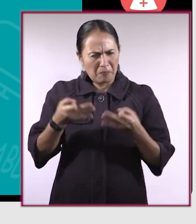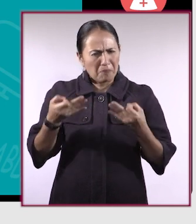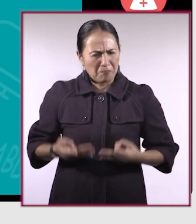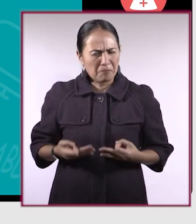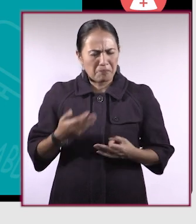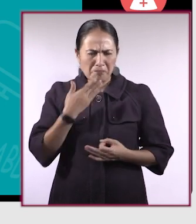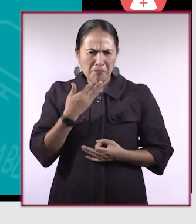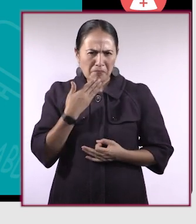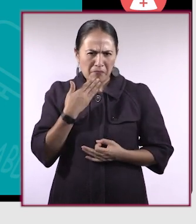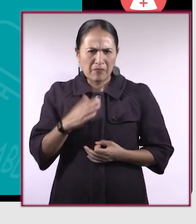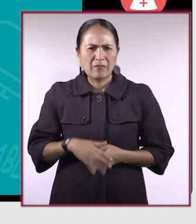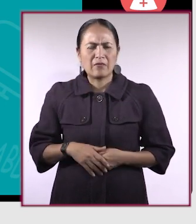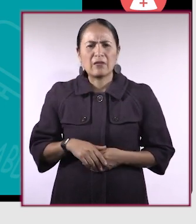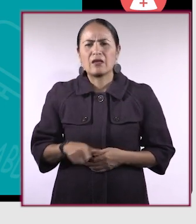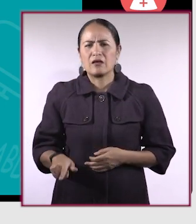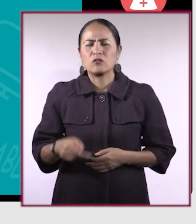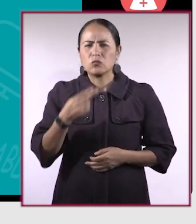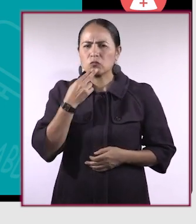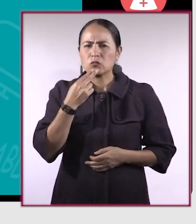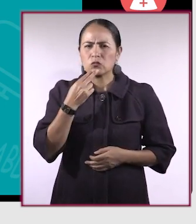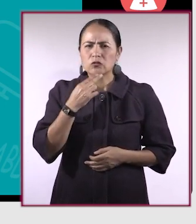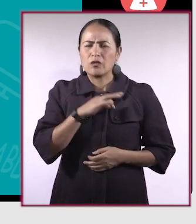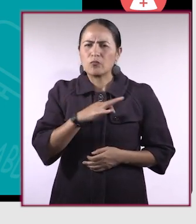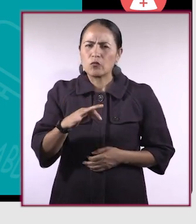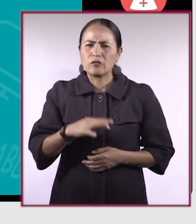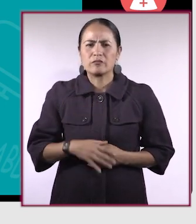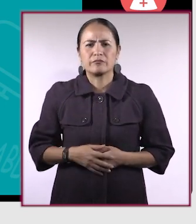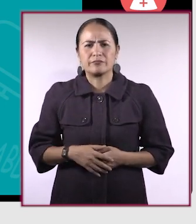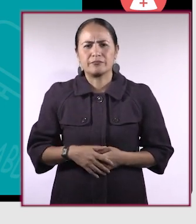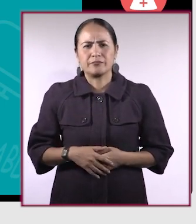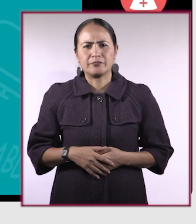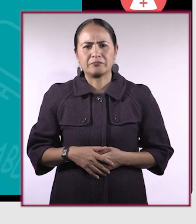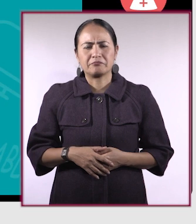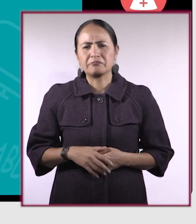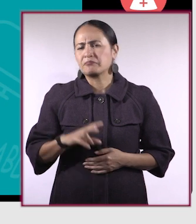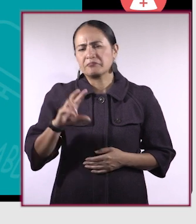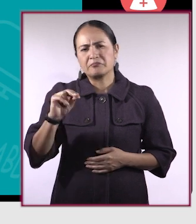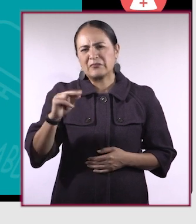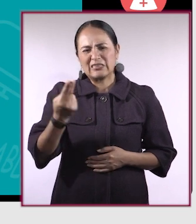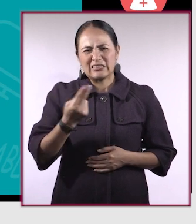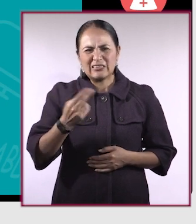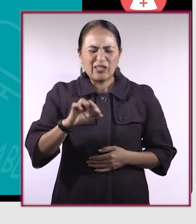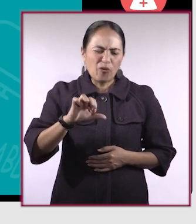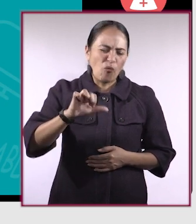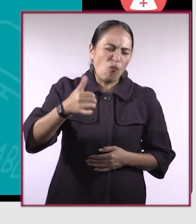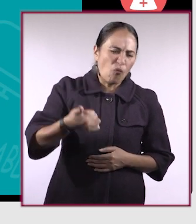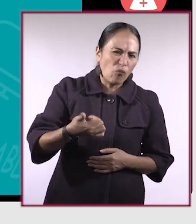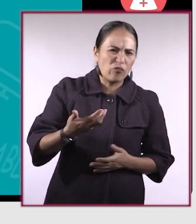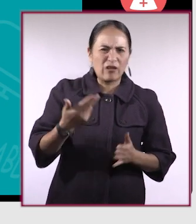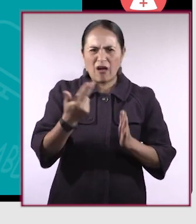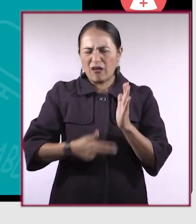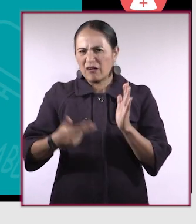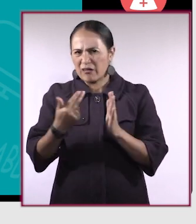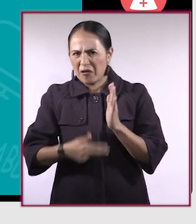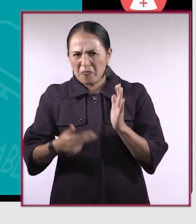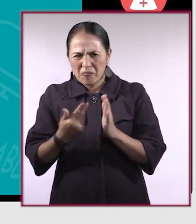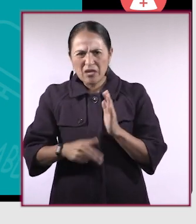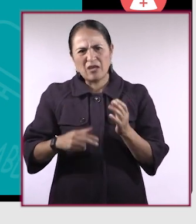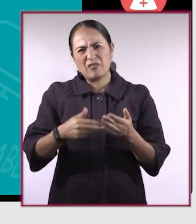podemos justamente utilizar este teclado para escribirlo, ¿no? No necesitamos de